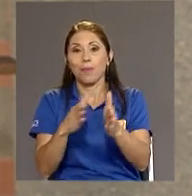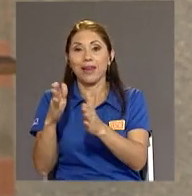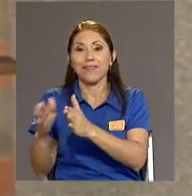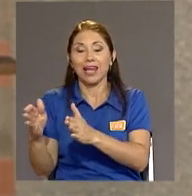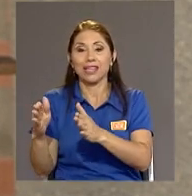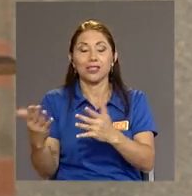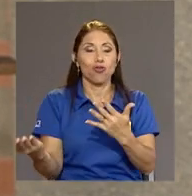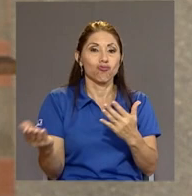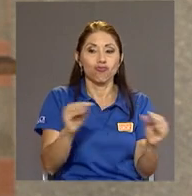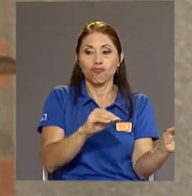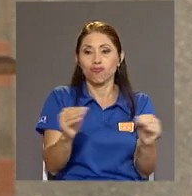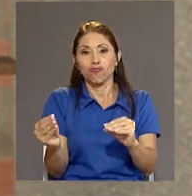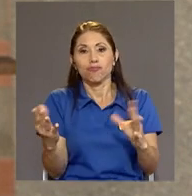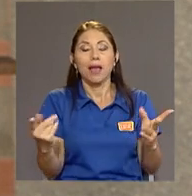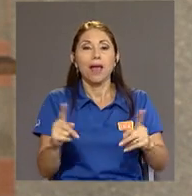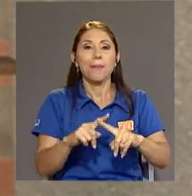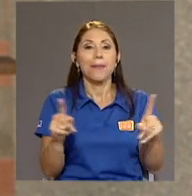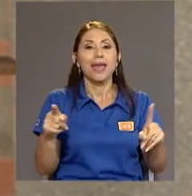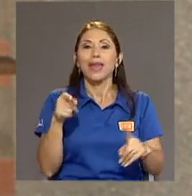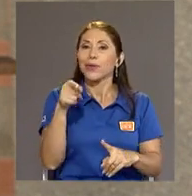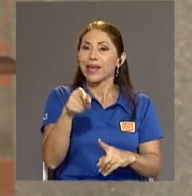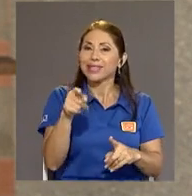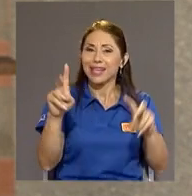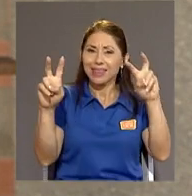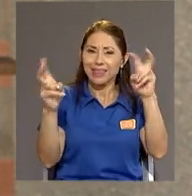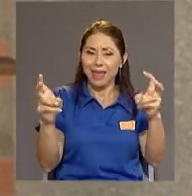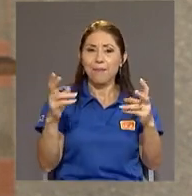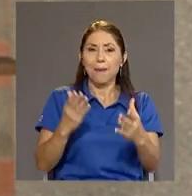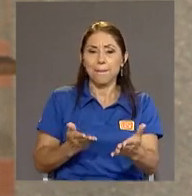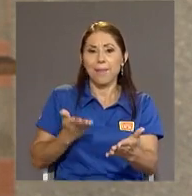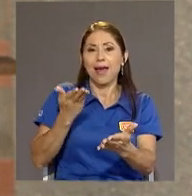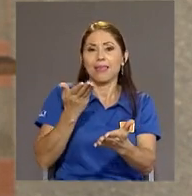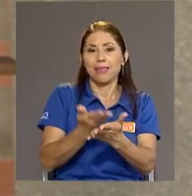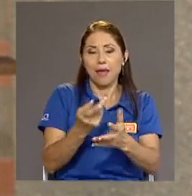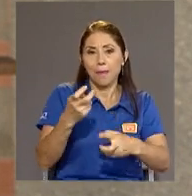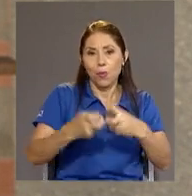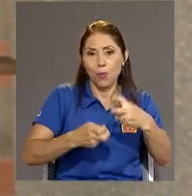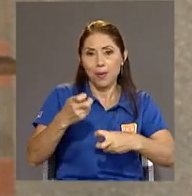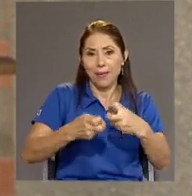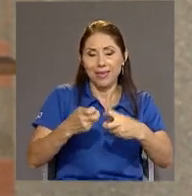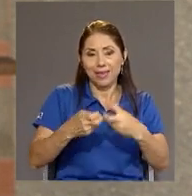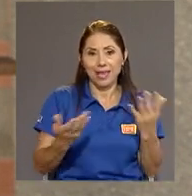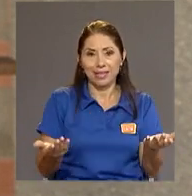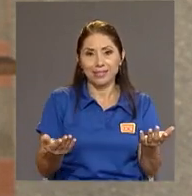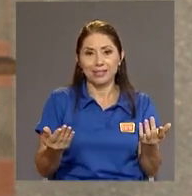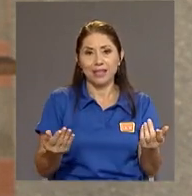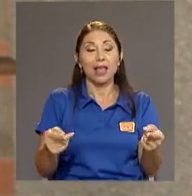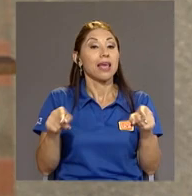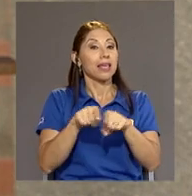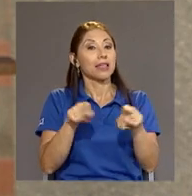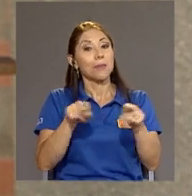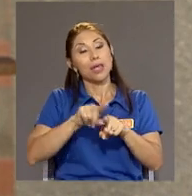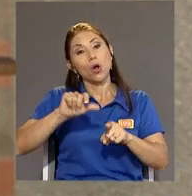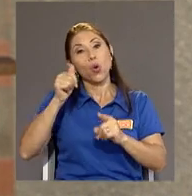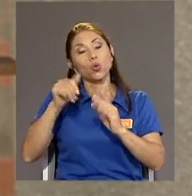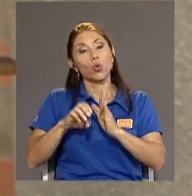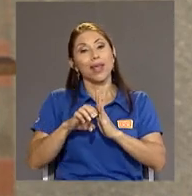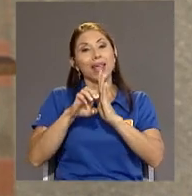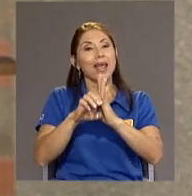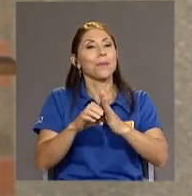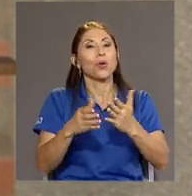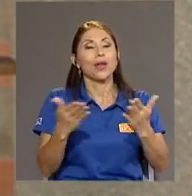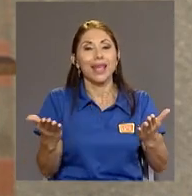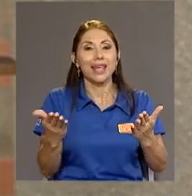tema plantea problemáticas, y tal vez el otro ejemplo que me parece muy evidente en este país es el